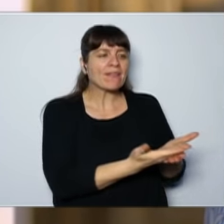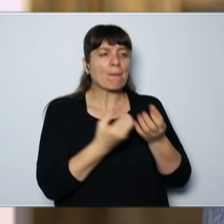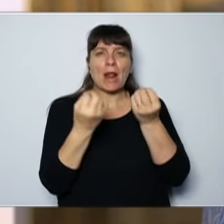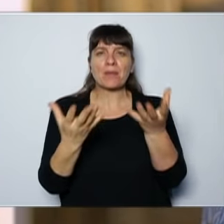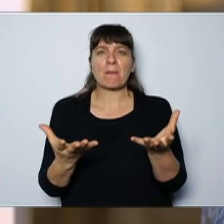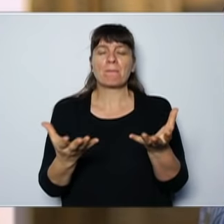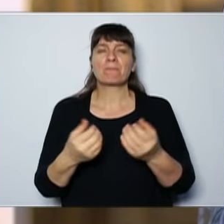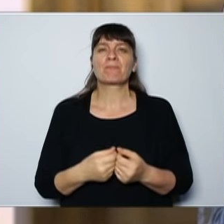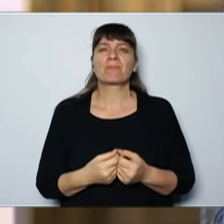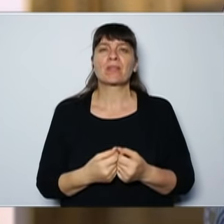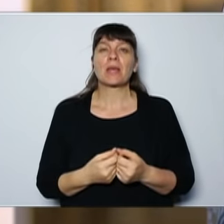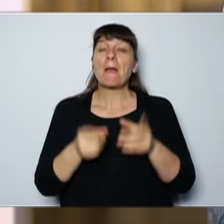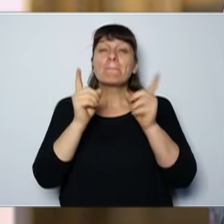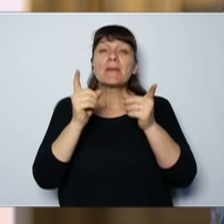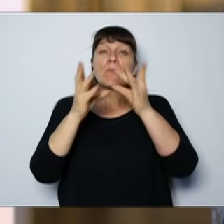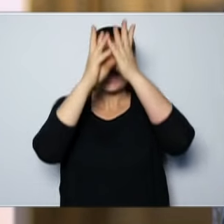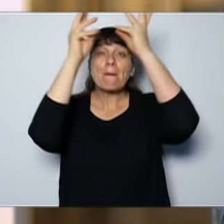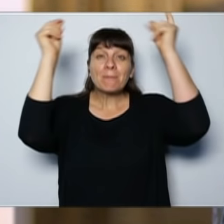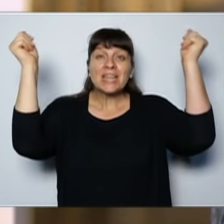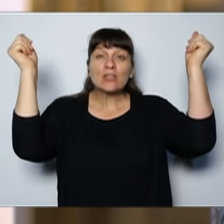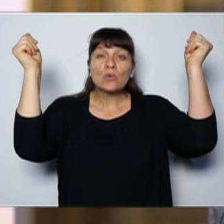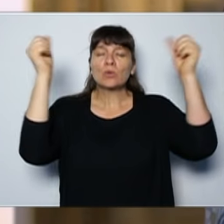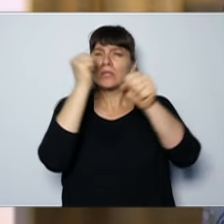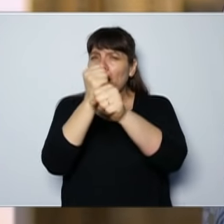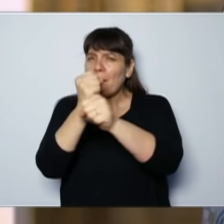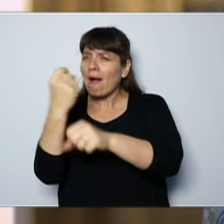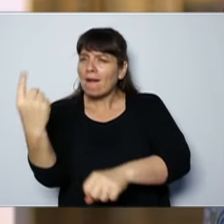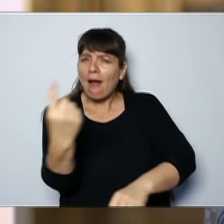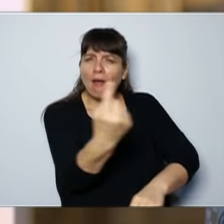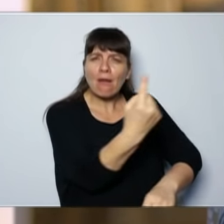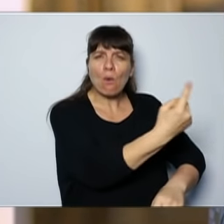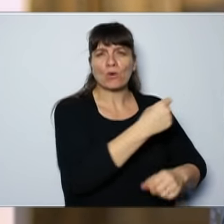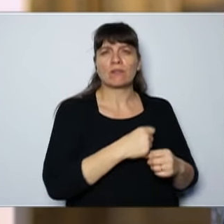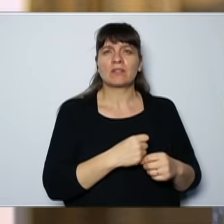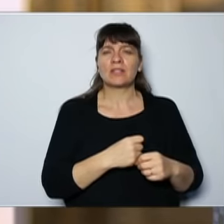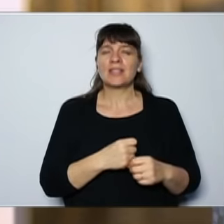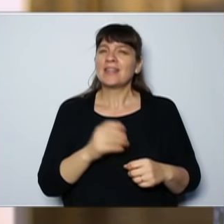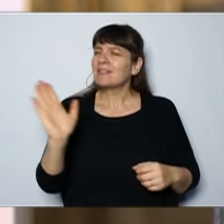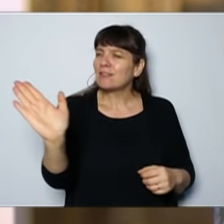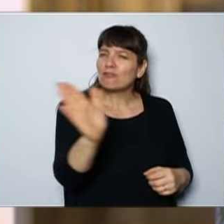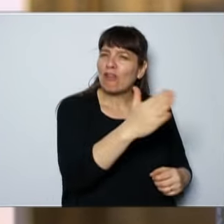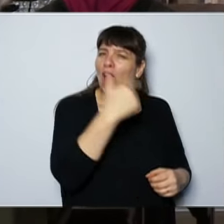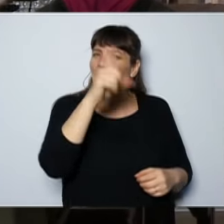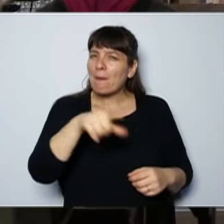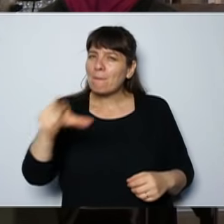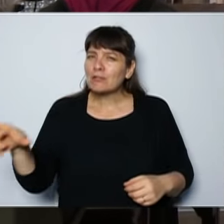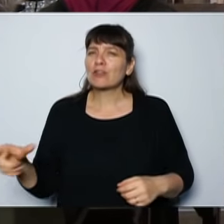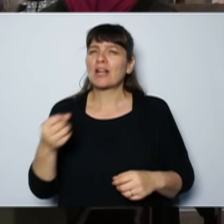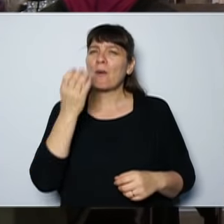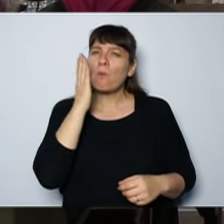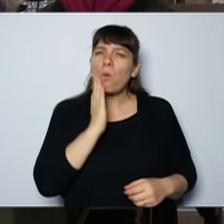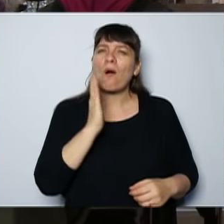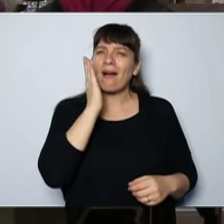bien. El mismo Espíritu es quien trabaja en nosotros y en todos los que hacen el